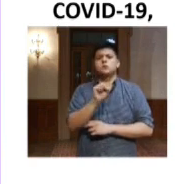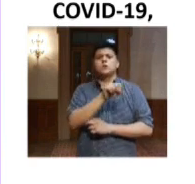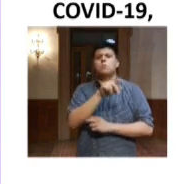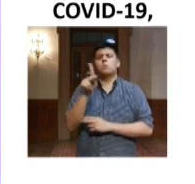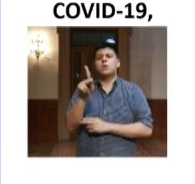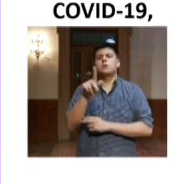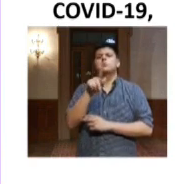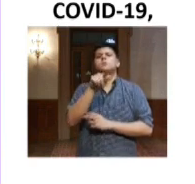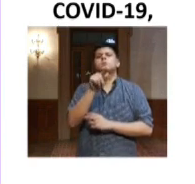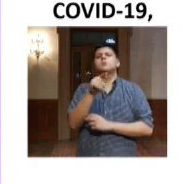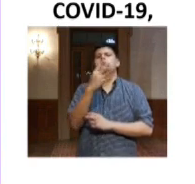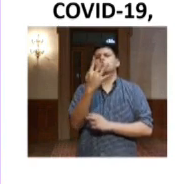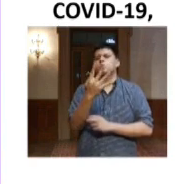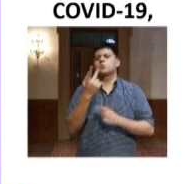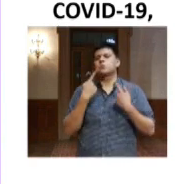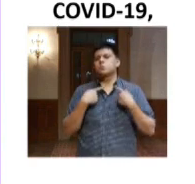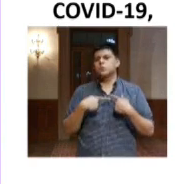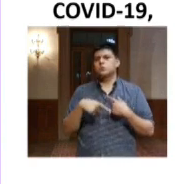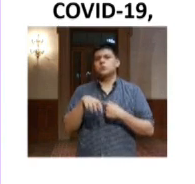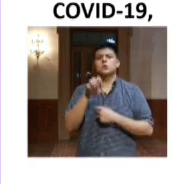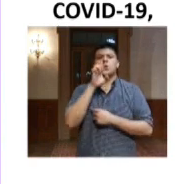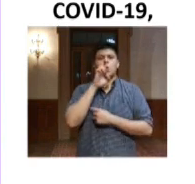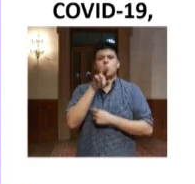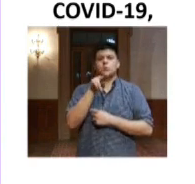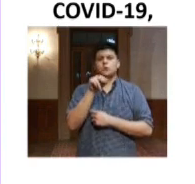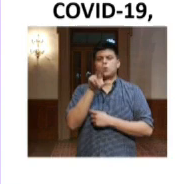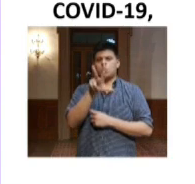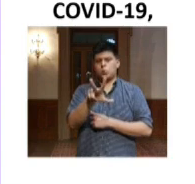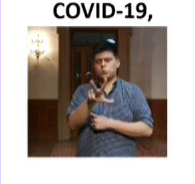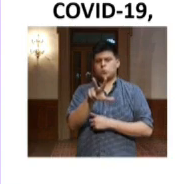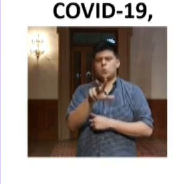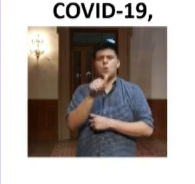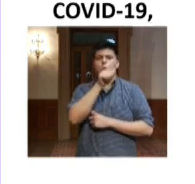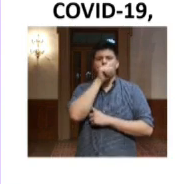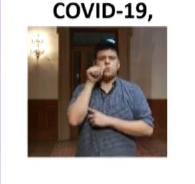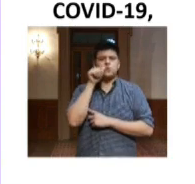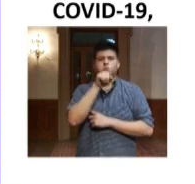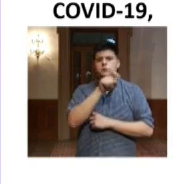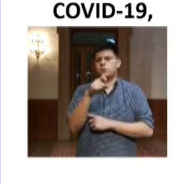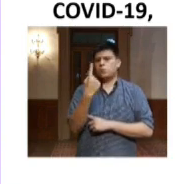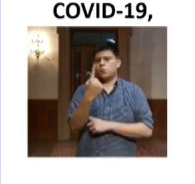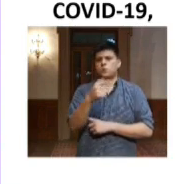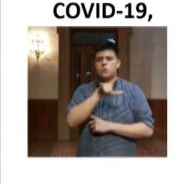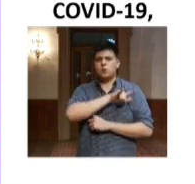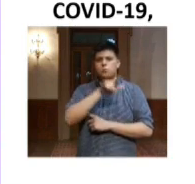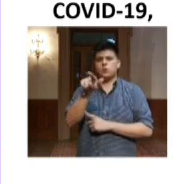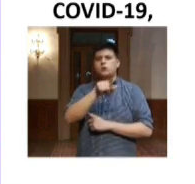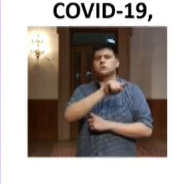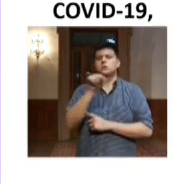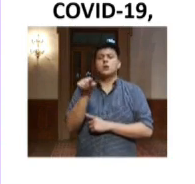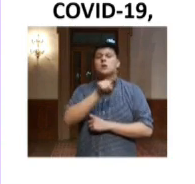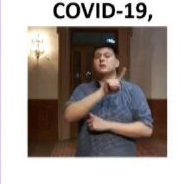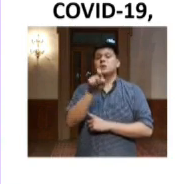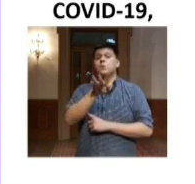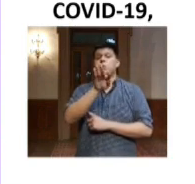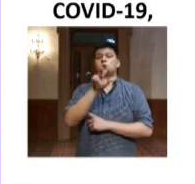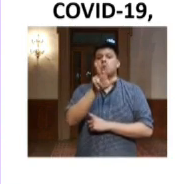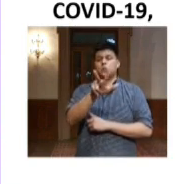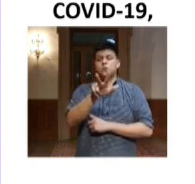con 74 casos, Escobedo 88, Juárez 101, Apodaca 148,